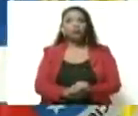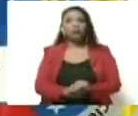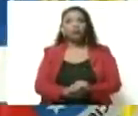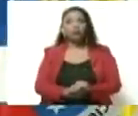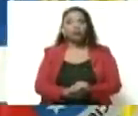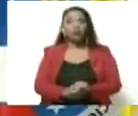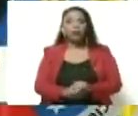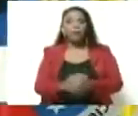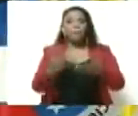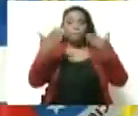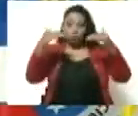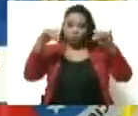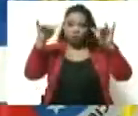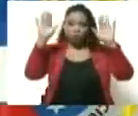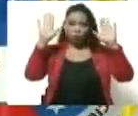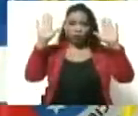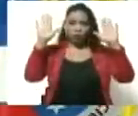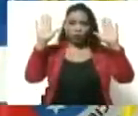Y por supuesto,